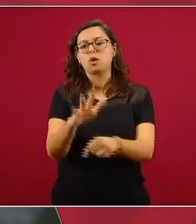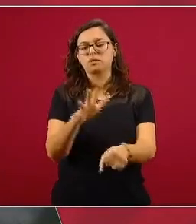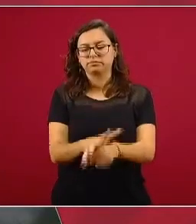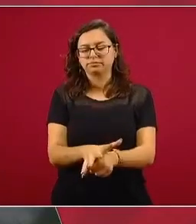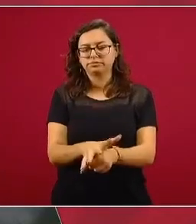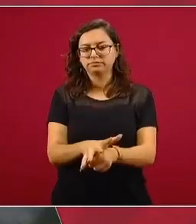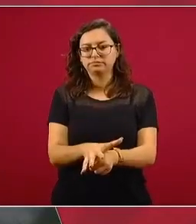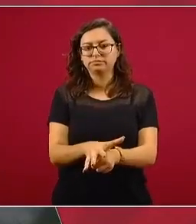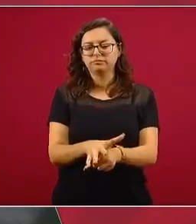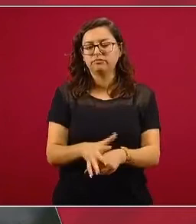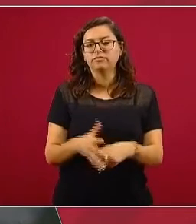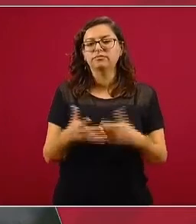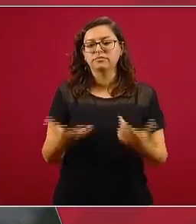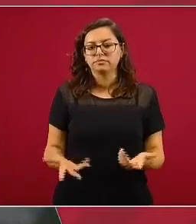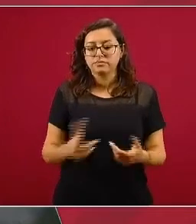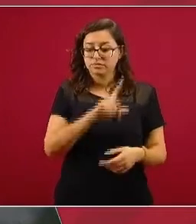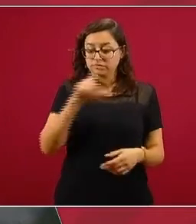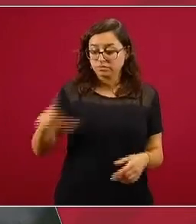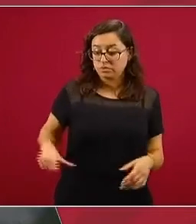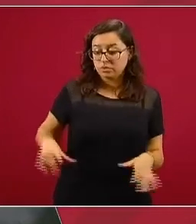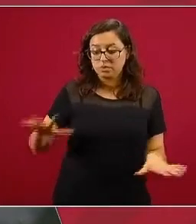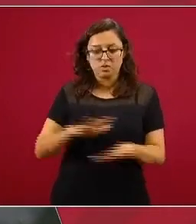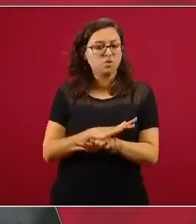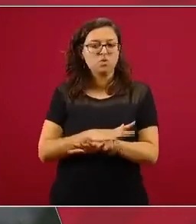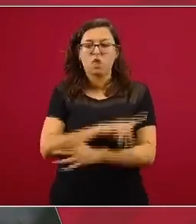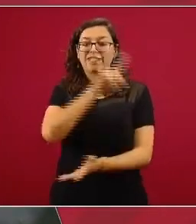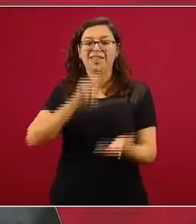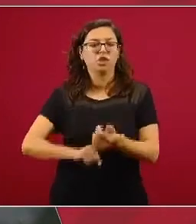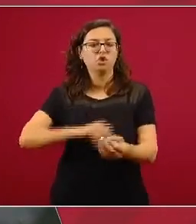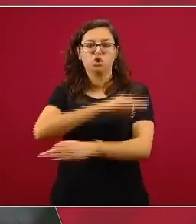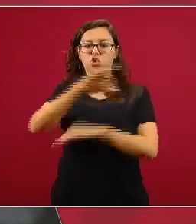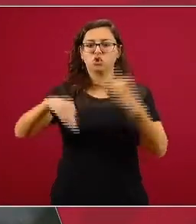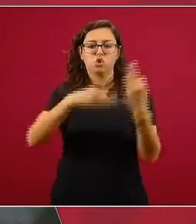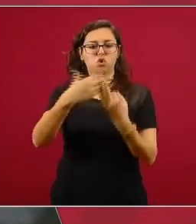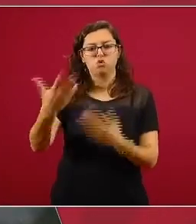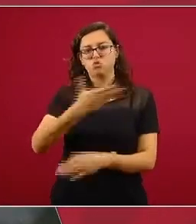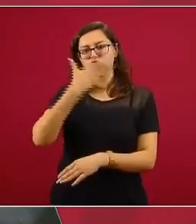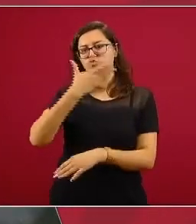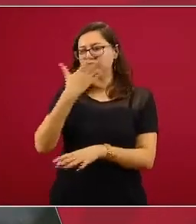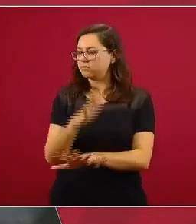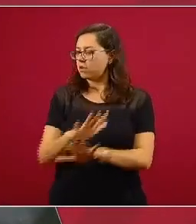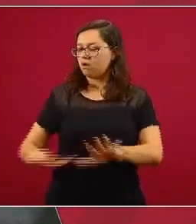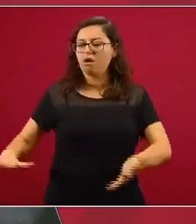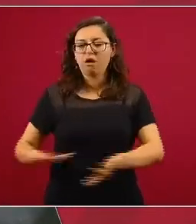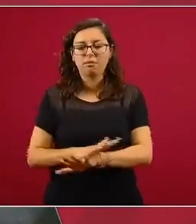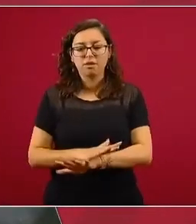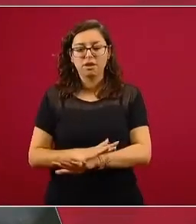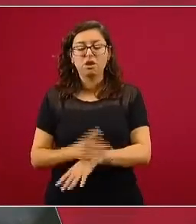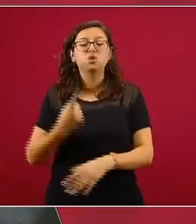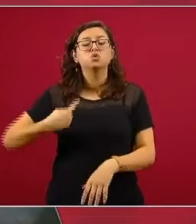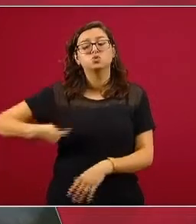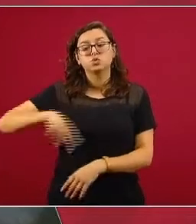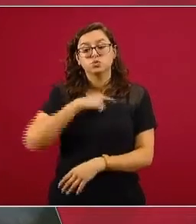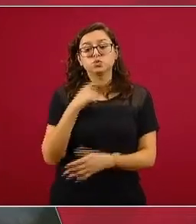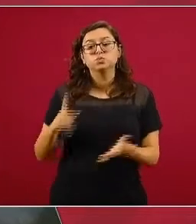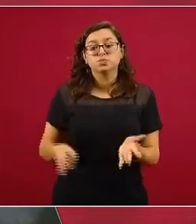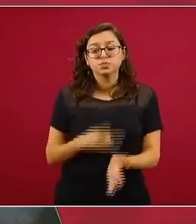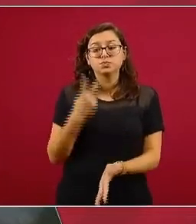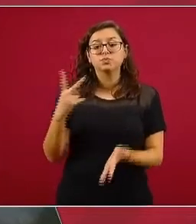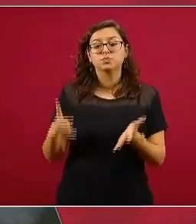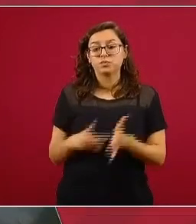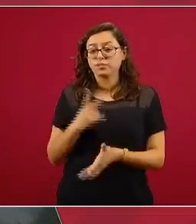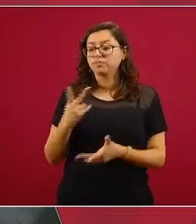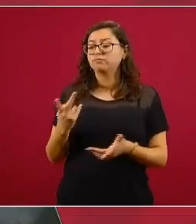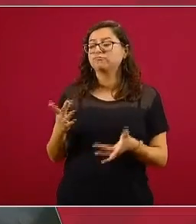cambio no tanto o no solo de gobierno, sino de régimen. Y nos referimos en varias ocasiones, y coincidiendo